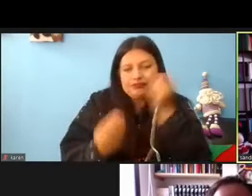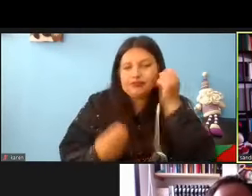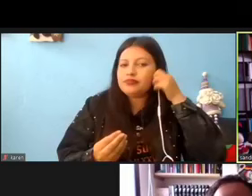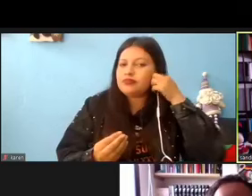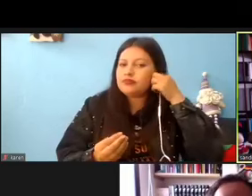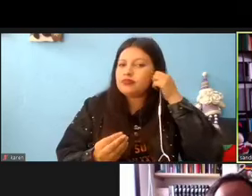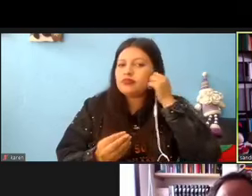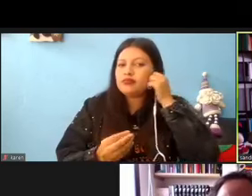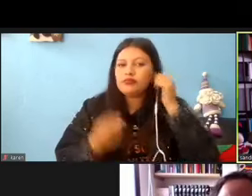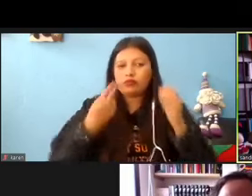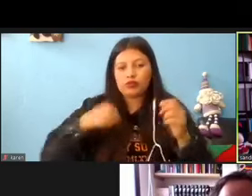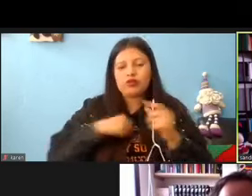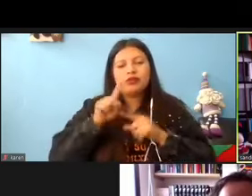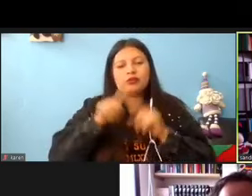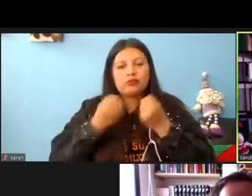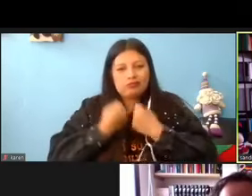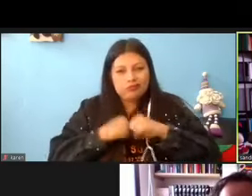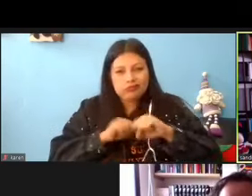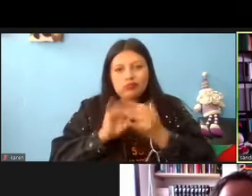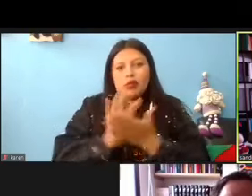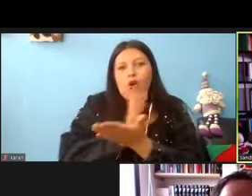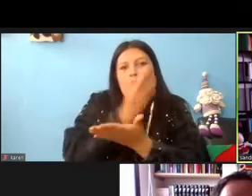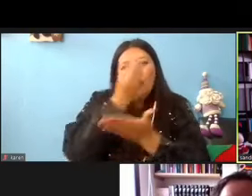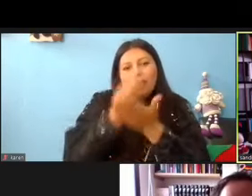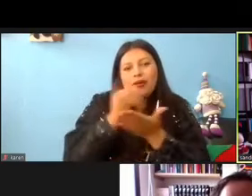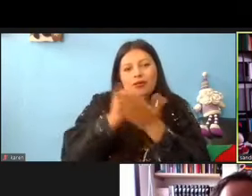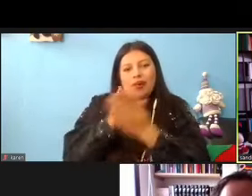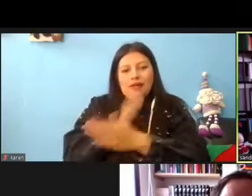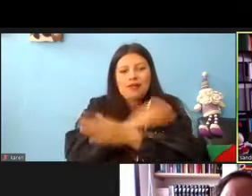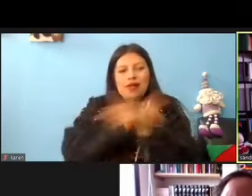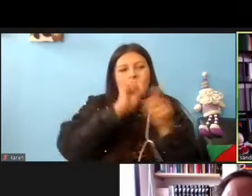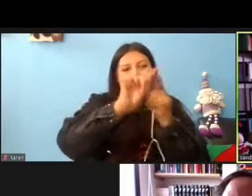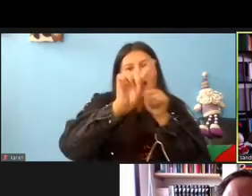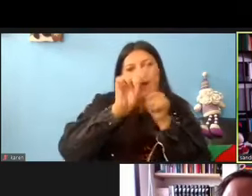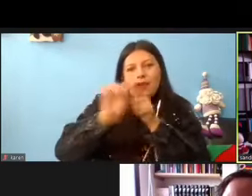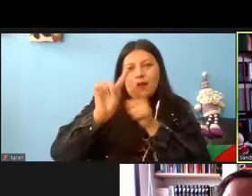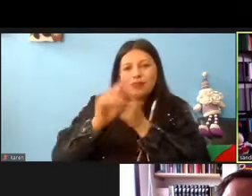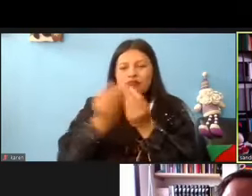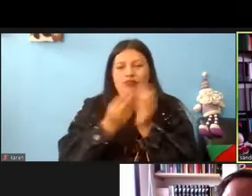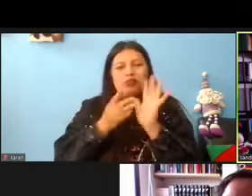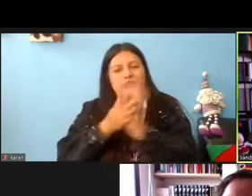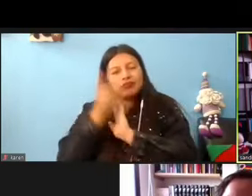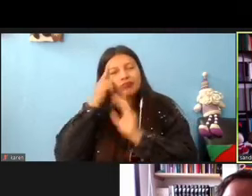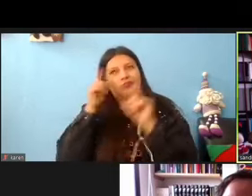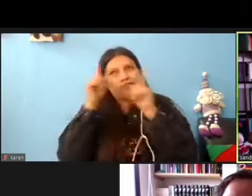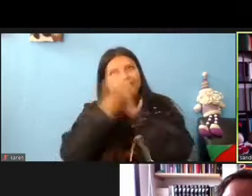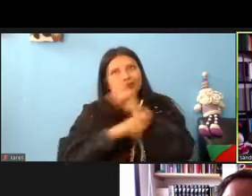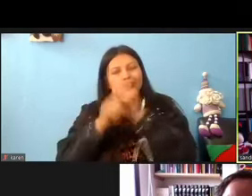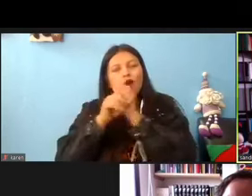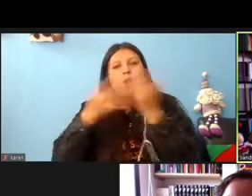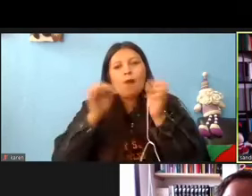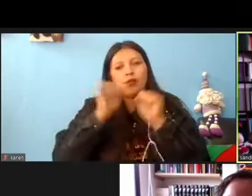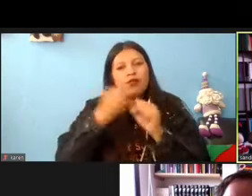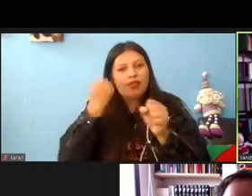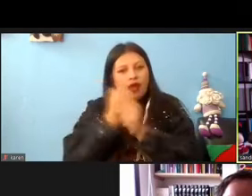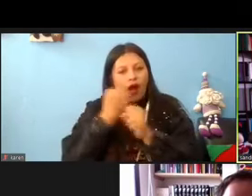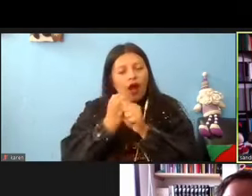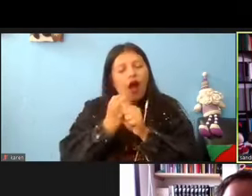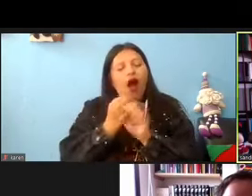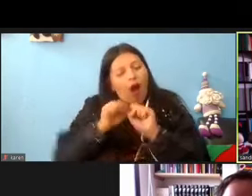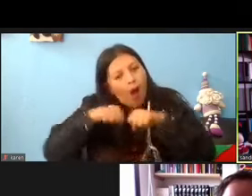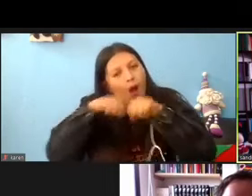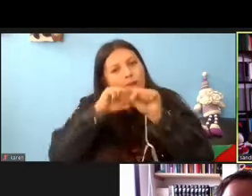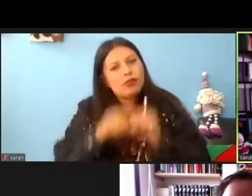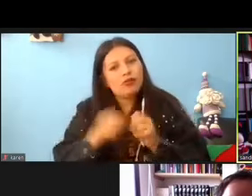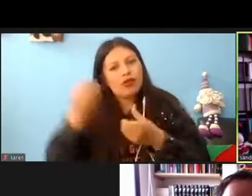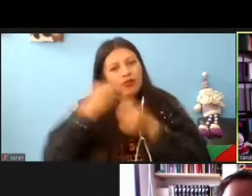intentaremos hacer alguna síntesis de lo que han presentado los distintos ejes, también pensando en algunas rutas de trabajo posibles que nos mantengan en